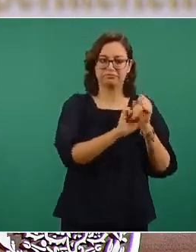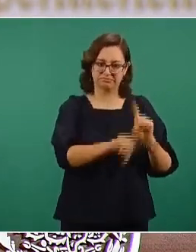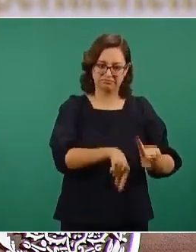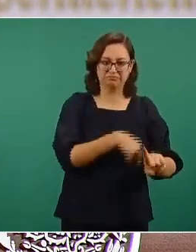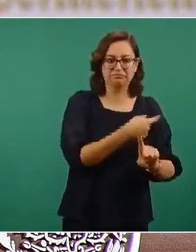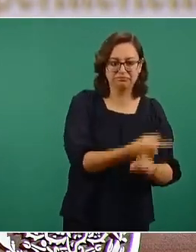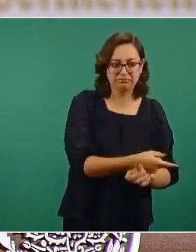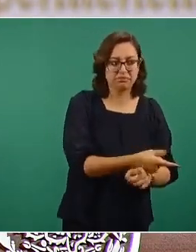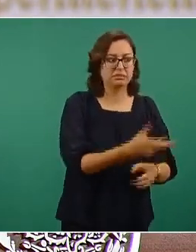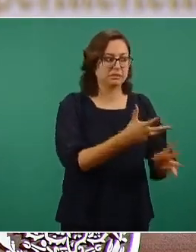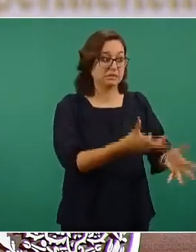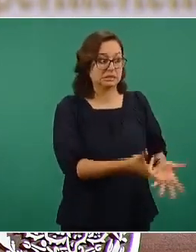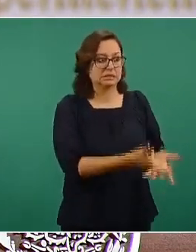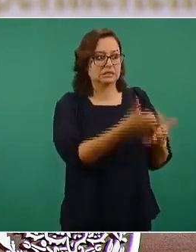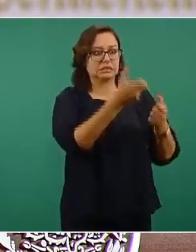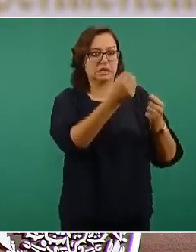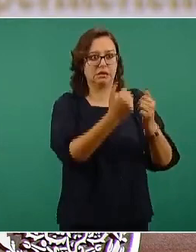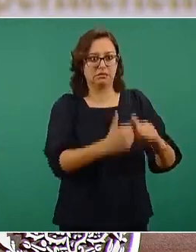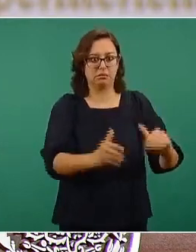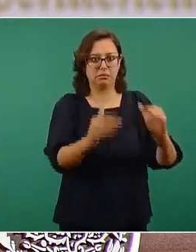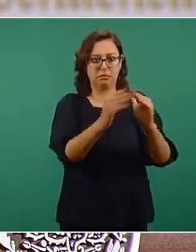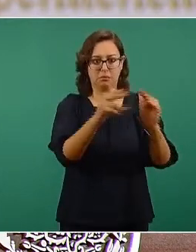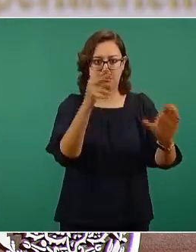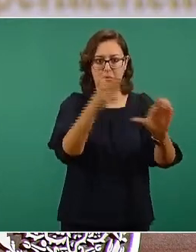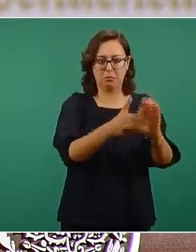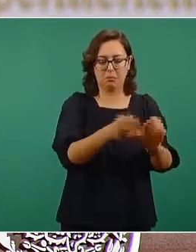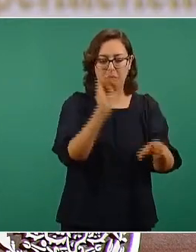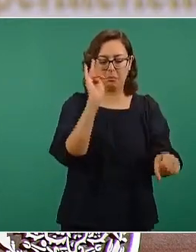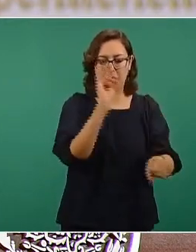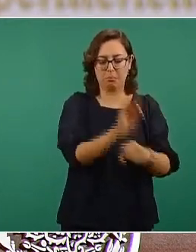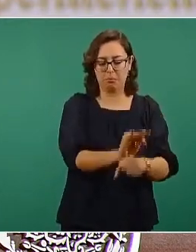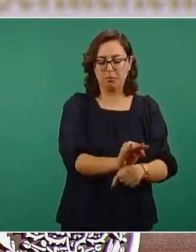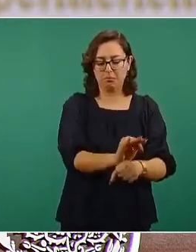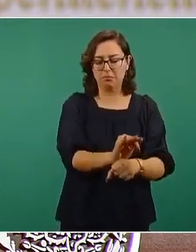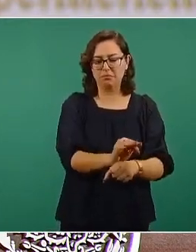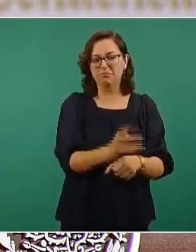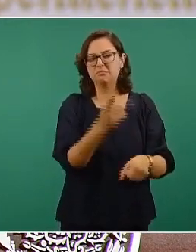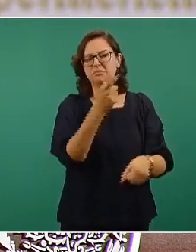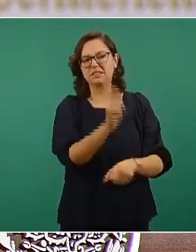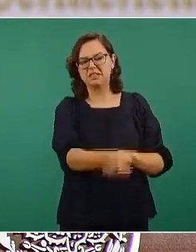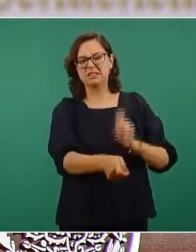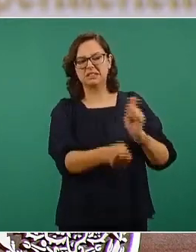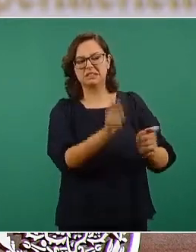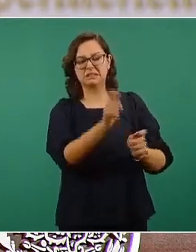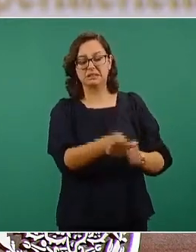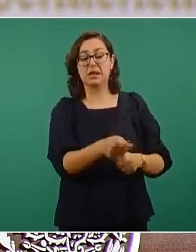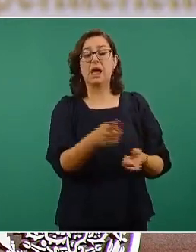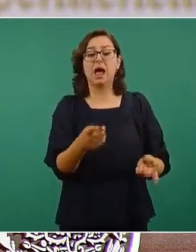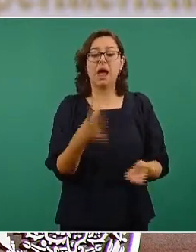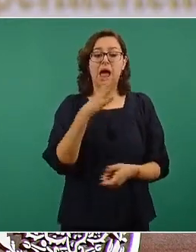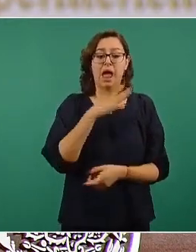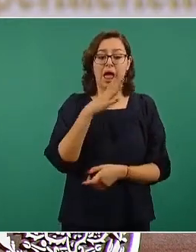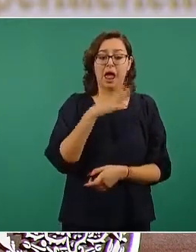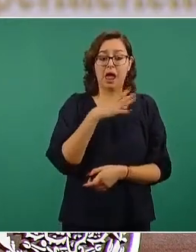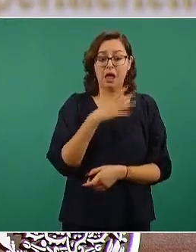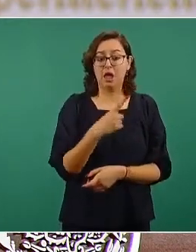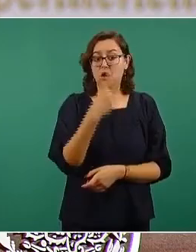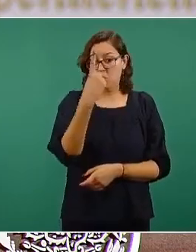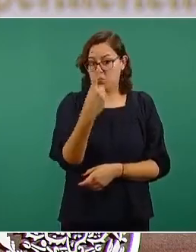jurídica, concretamente en relación al caso de la casa sobre la